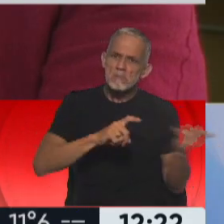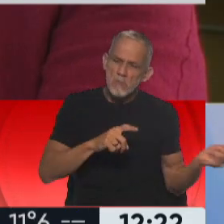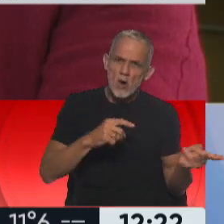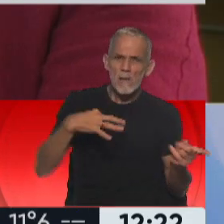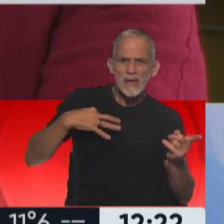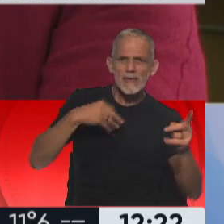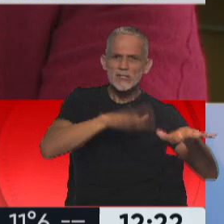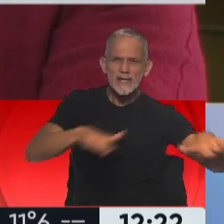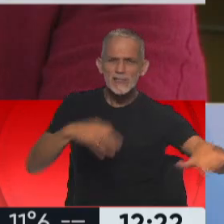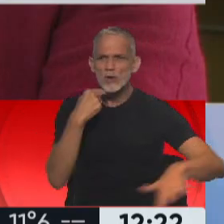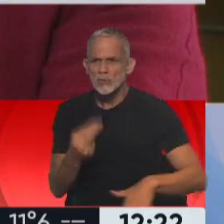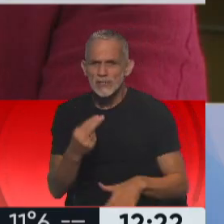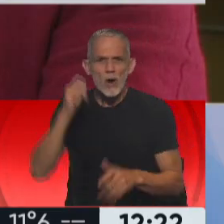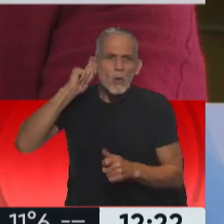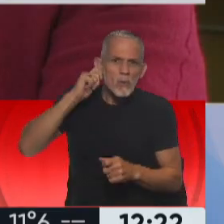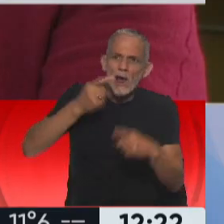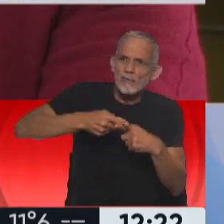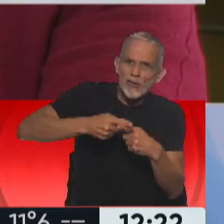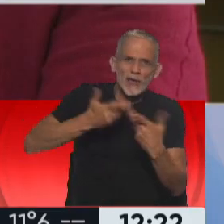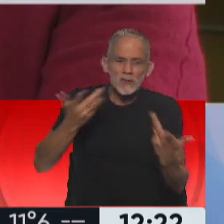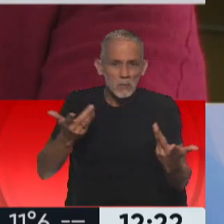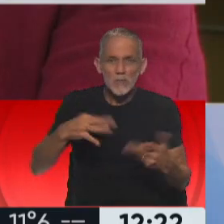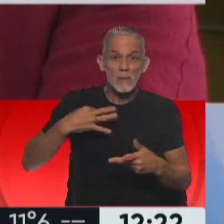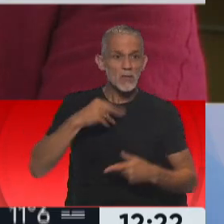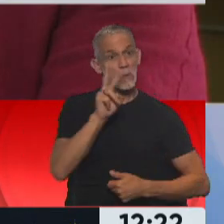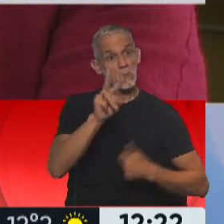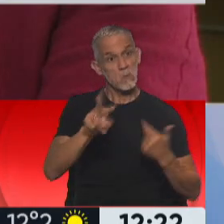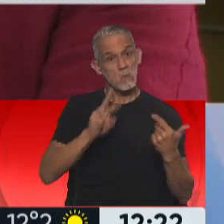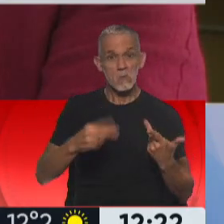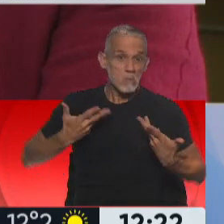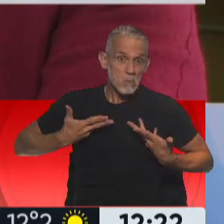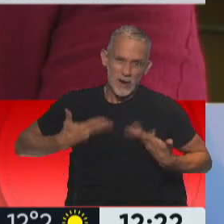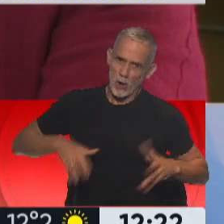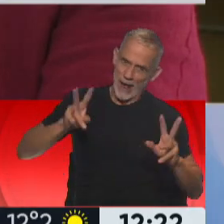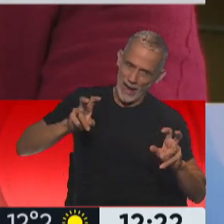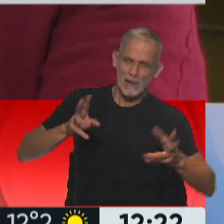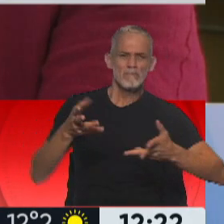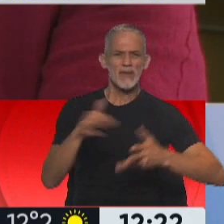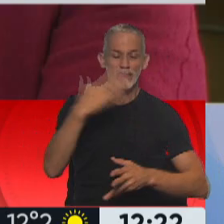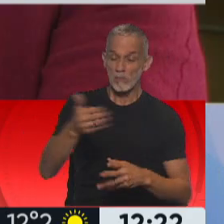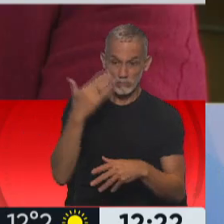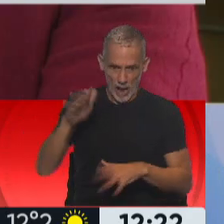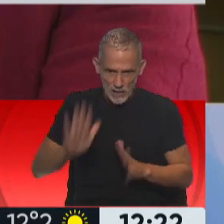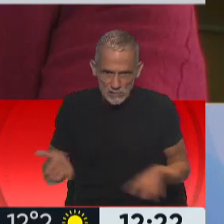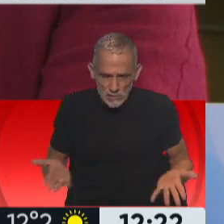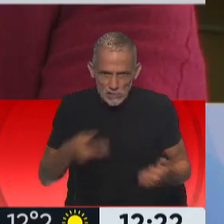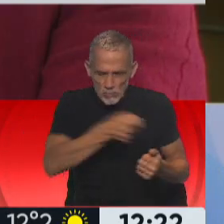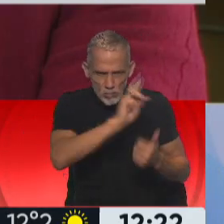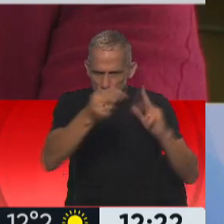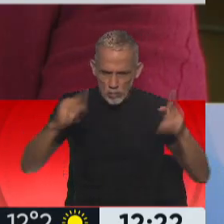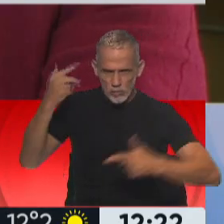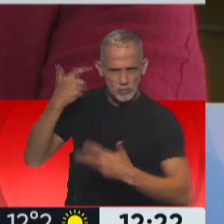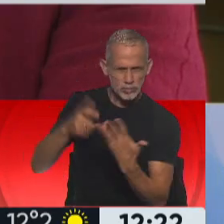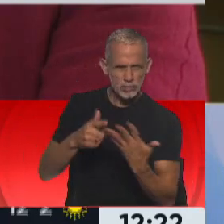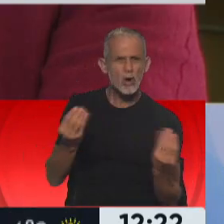los chiquitos, los hijos, los cumpleaños, una vida aparentemente normal, comillas, y luego termina este final. ¿Qué señales hubo